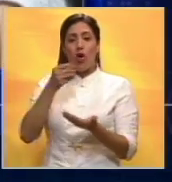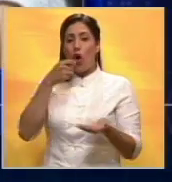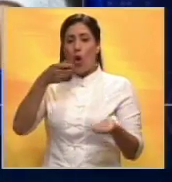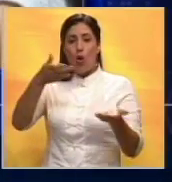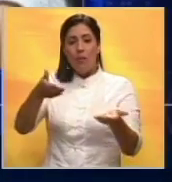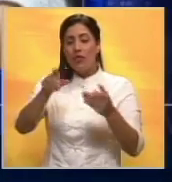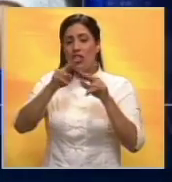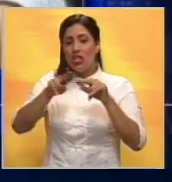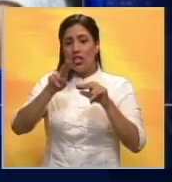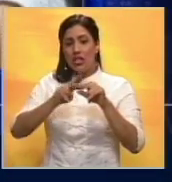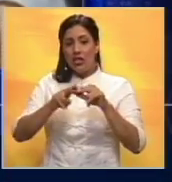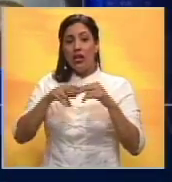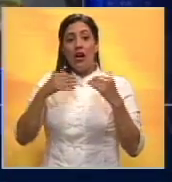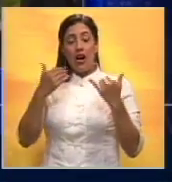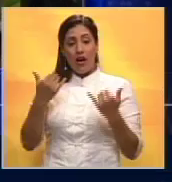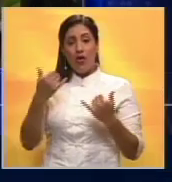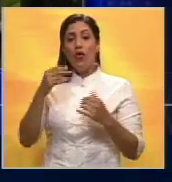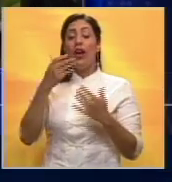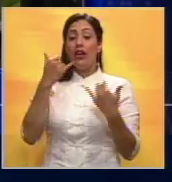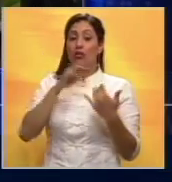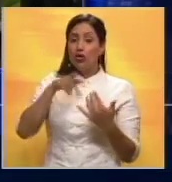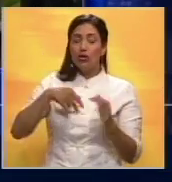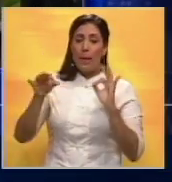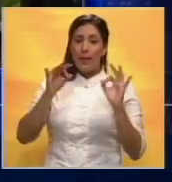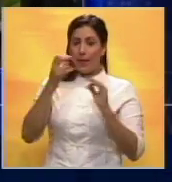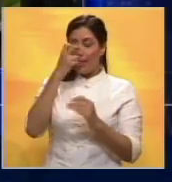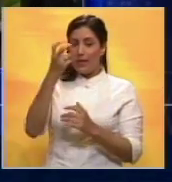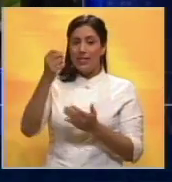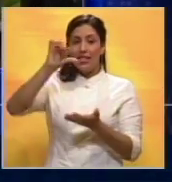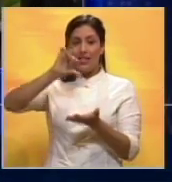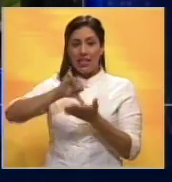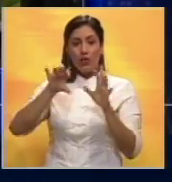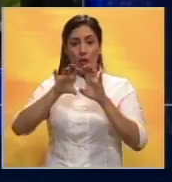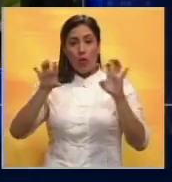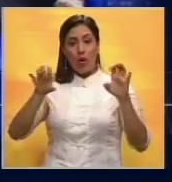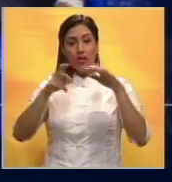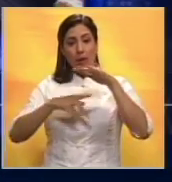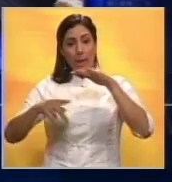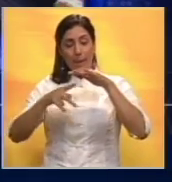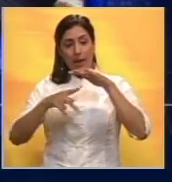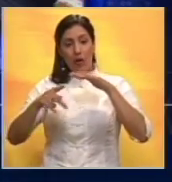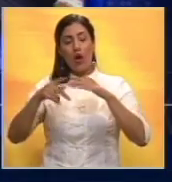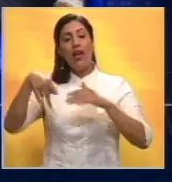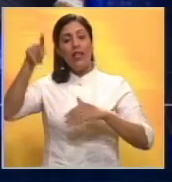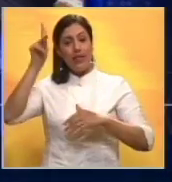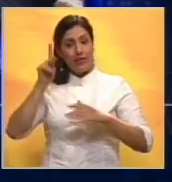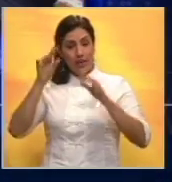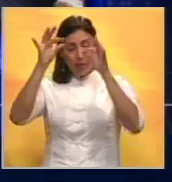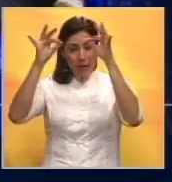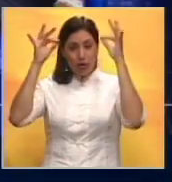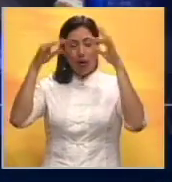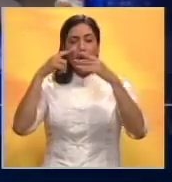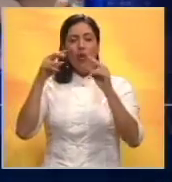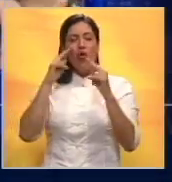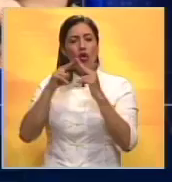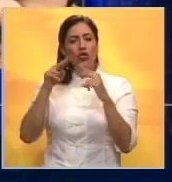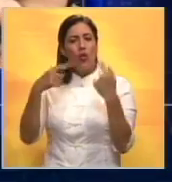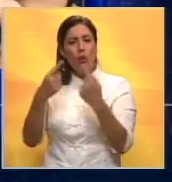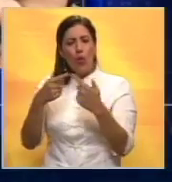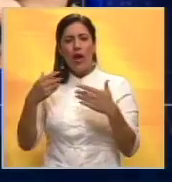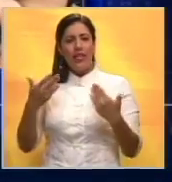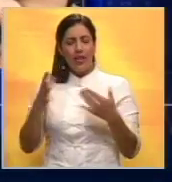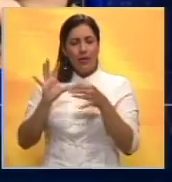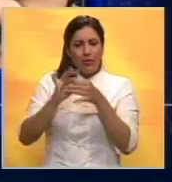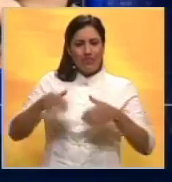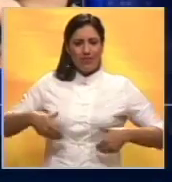la comida a los niños Daniela mateus informó que tiene previsto visitar el centro de Educación inicial divina pastora con el fin de conocer las instalaciones